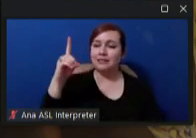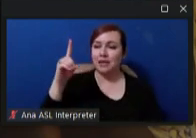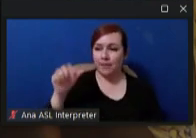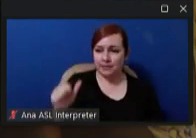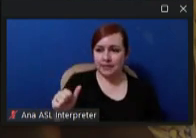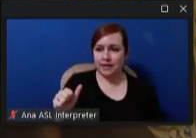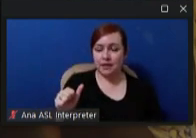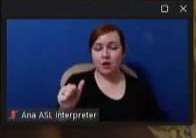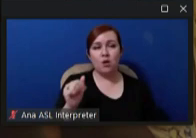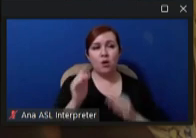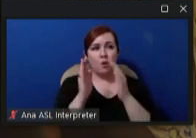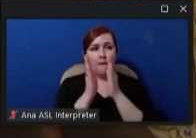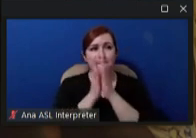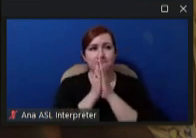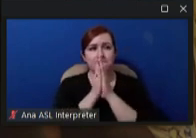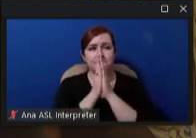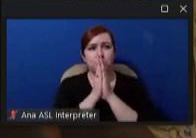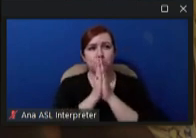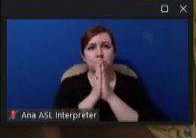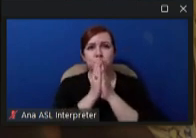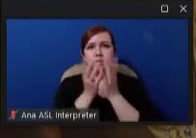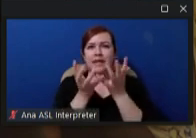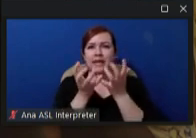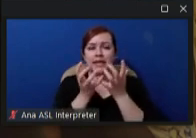buscando justicia y equidad.